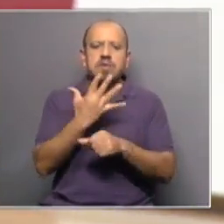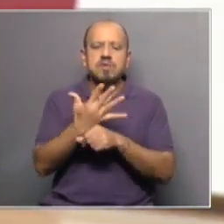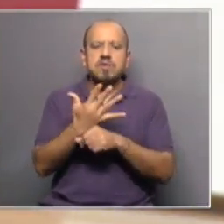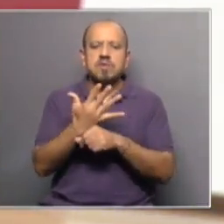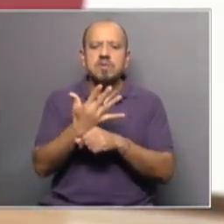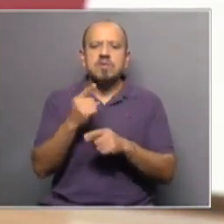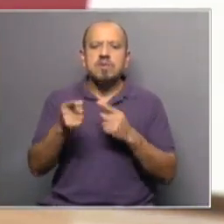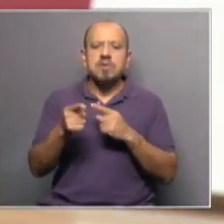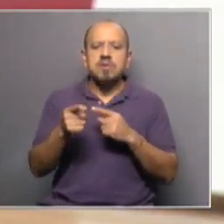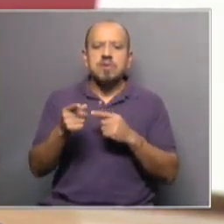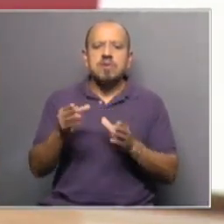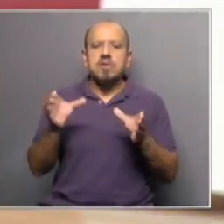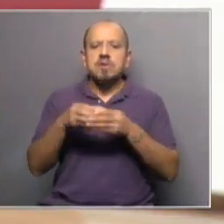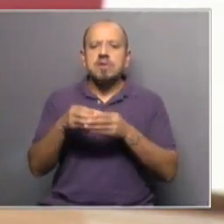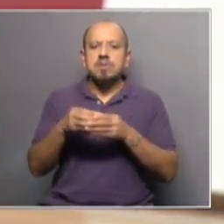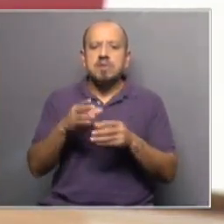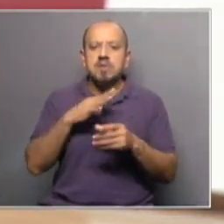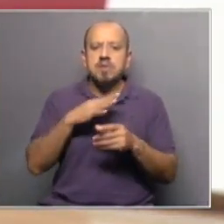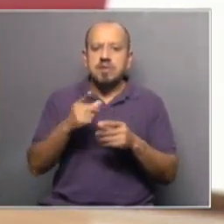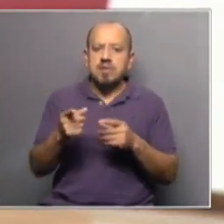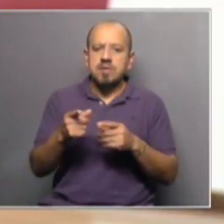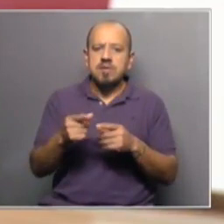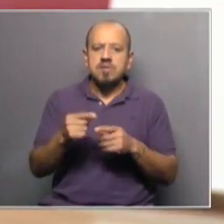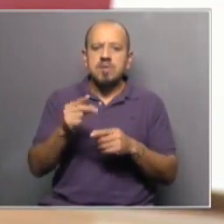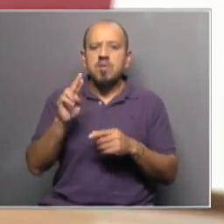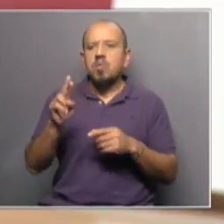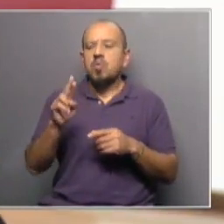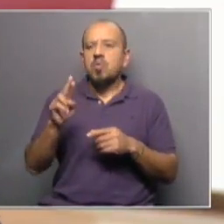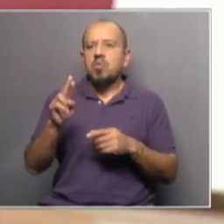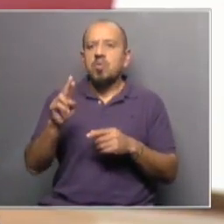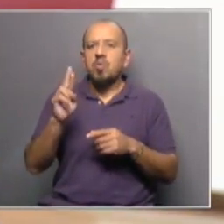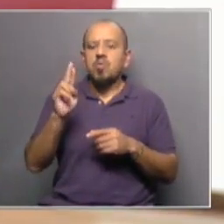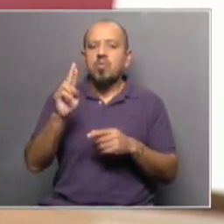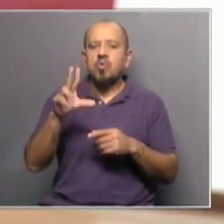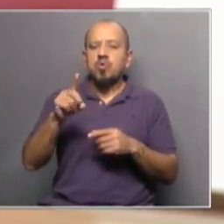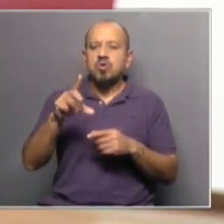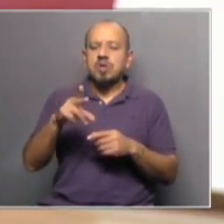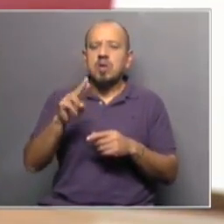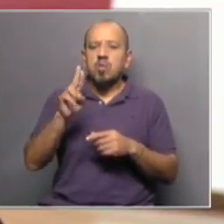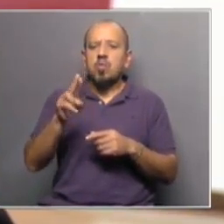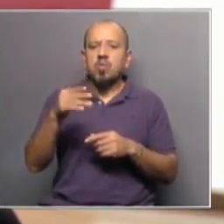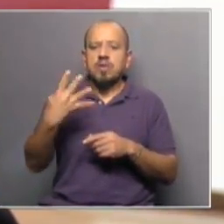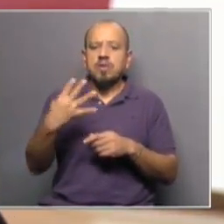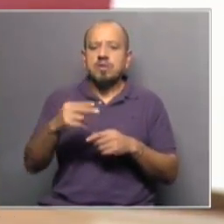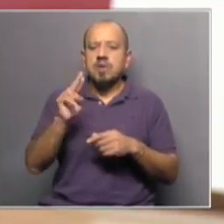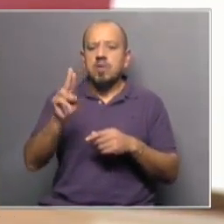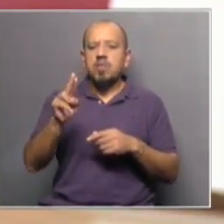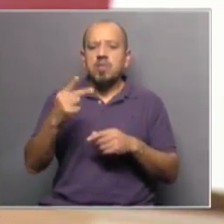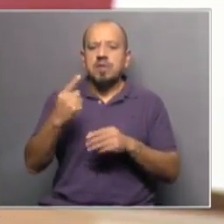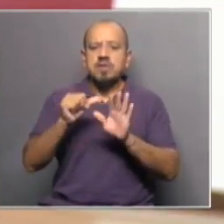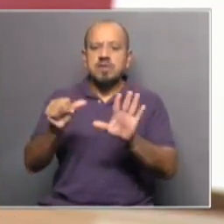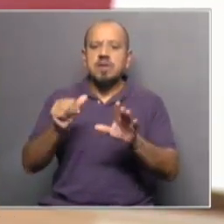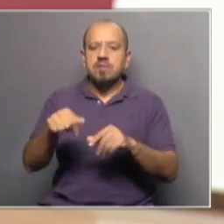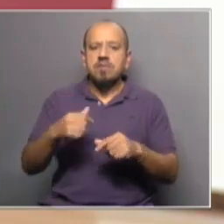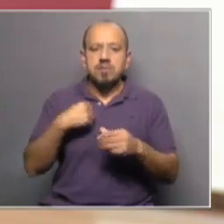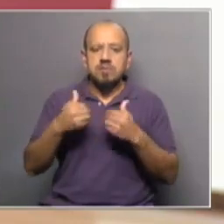y ahora ya hay competencia de U12, competencia de U14, U16, U19, mayores, que cuando yo